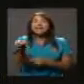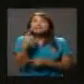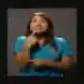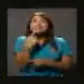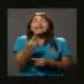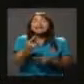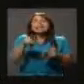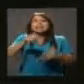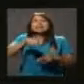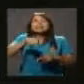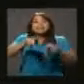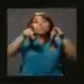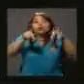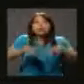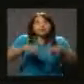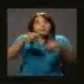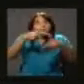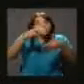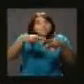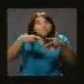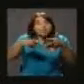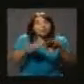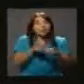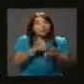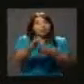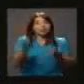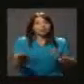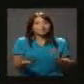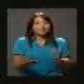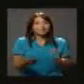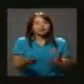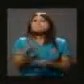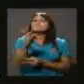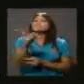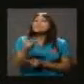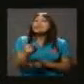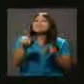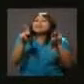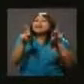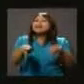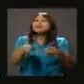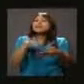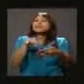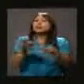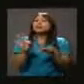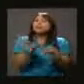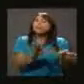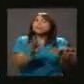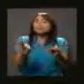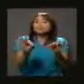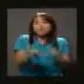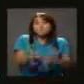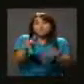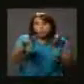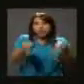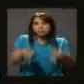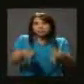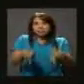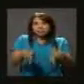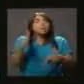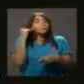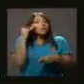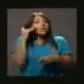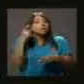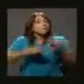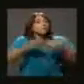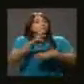necesitamos gente en tales carreras. ¿Cuánta gente en turismo? Muy poca gente en turismo. Parte de los problemas de turismo en Costa Rica es por